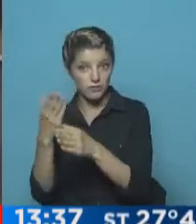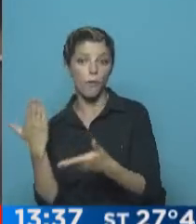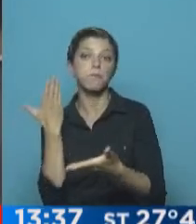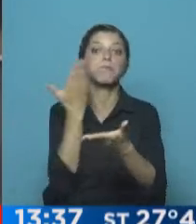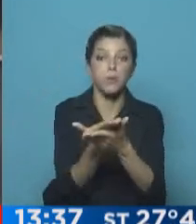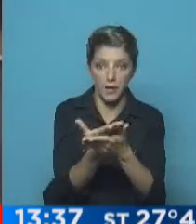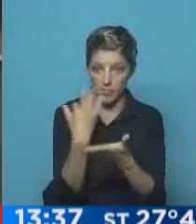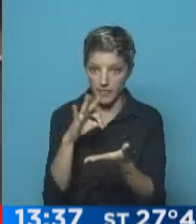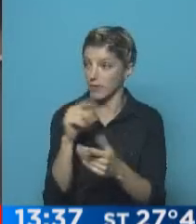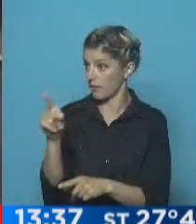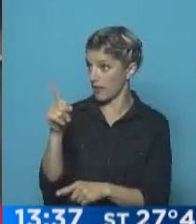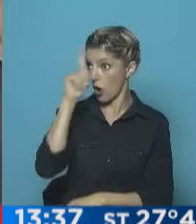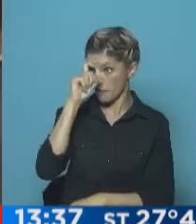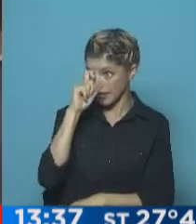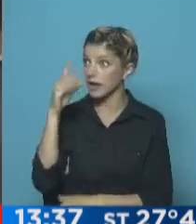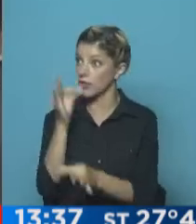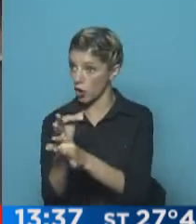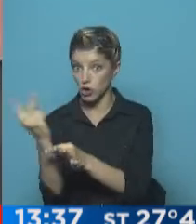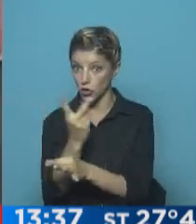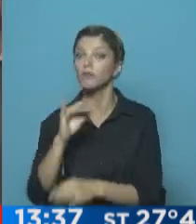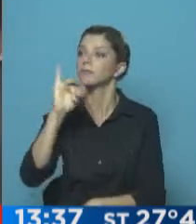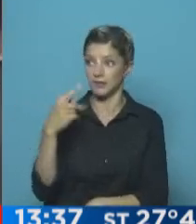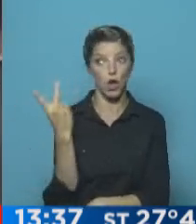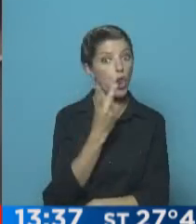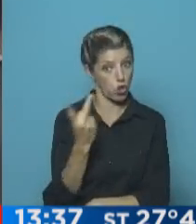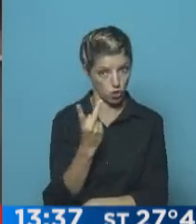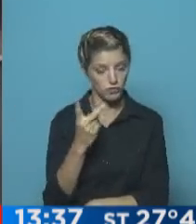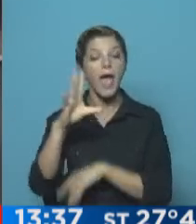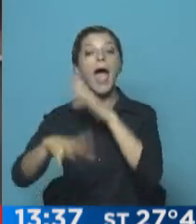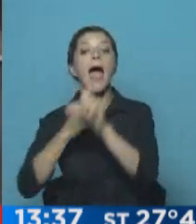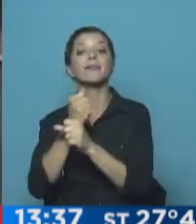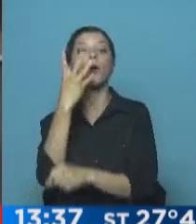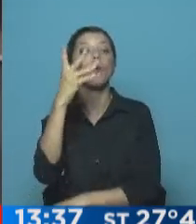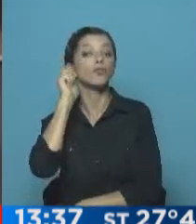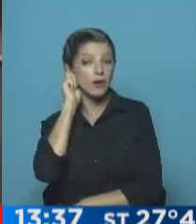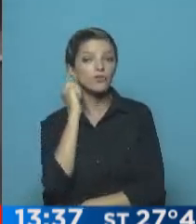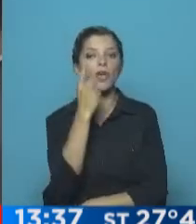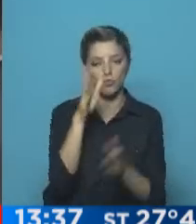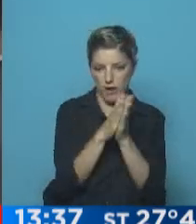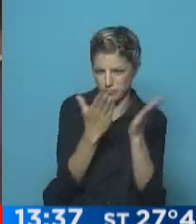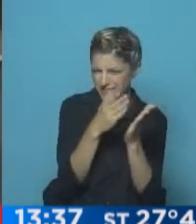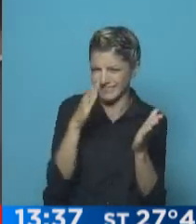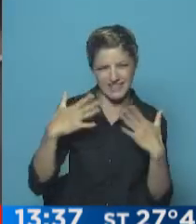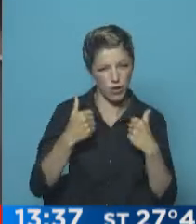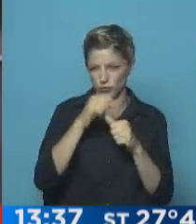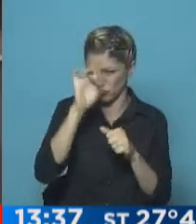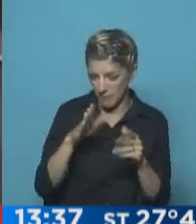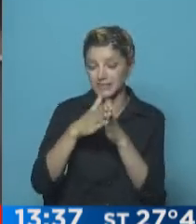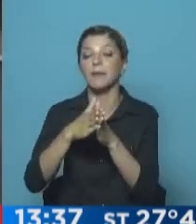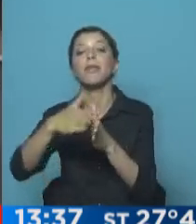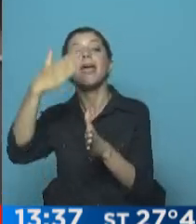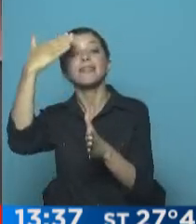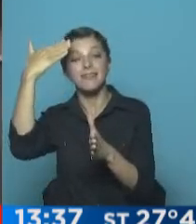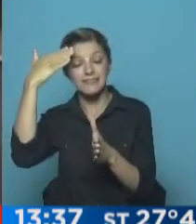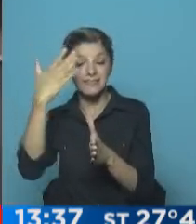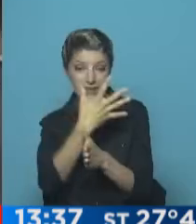dos la del hospital y la de la escuela efectivamente ag niños hasta 4 años solamente una sección salud de 5 a 17